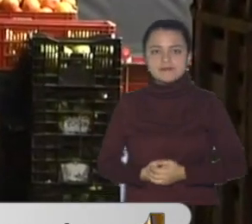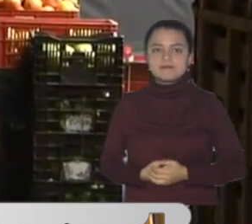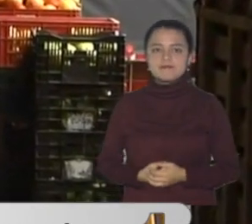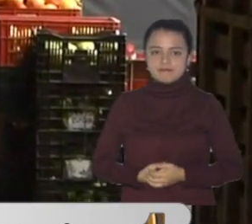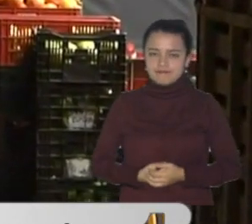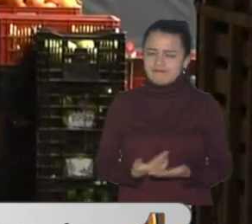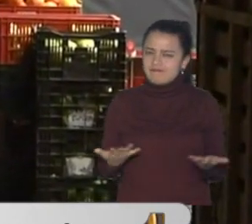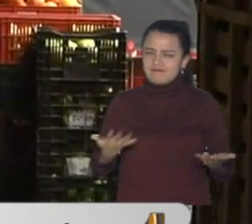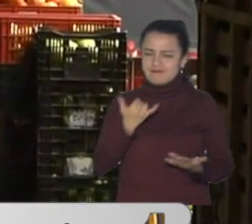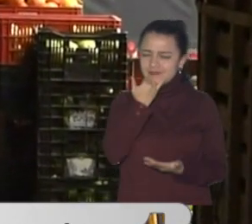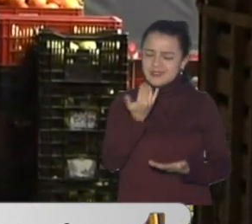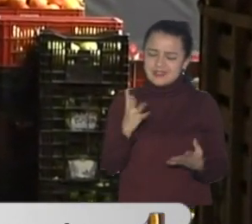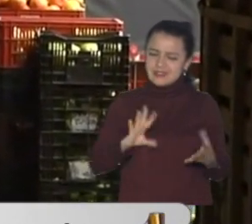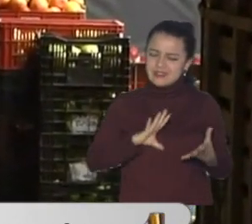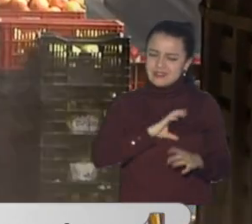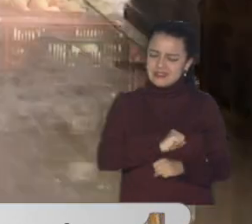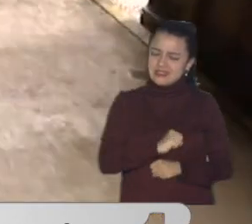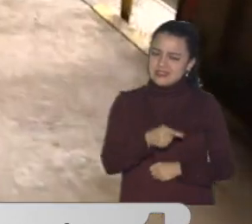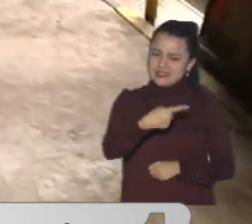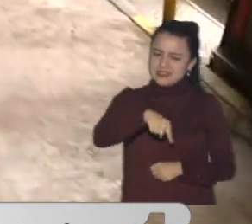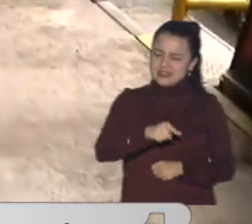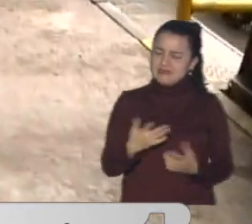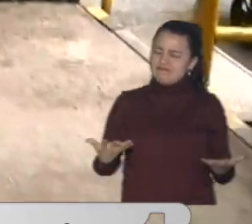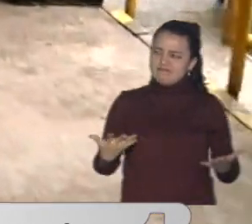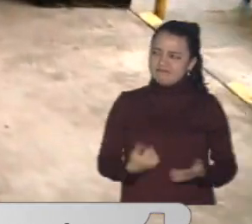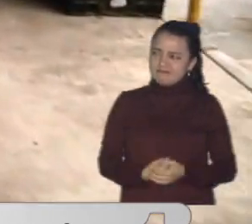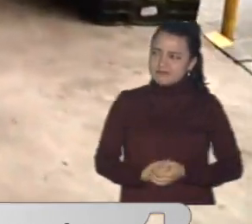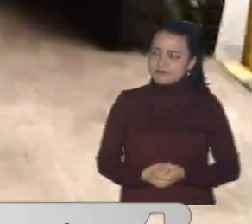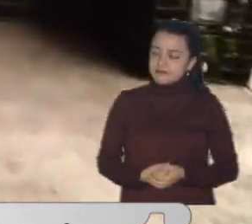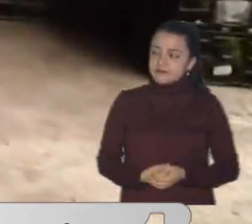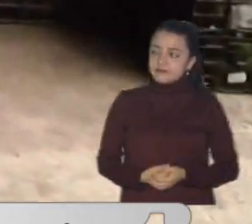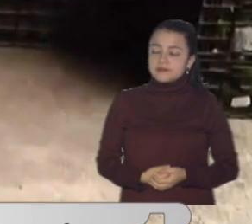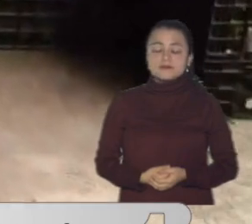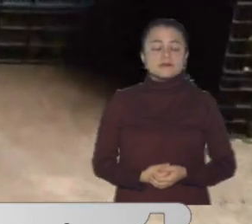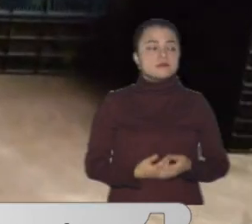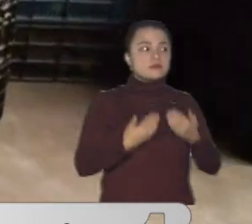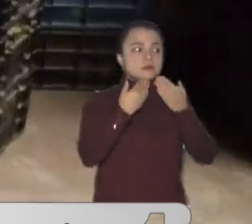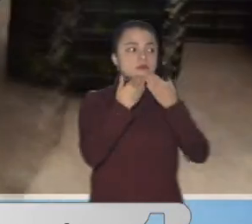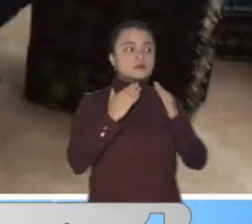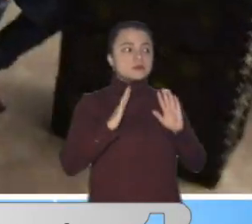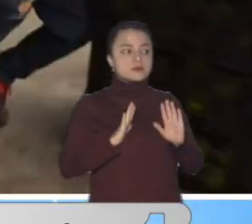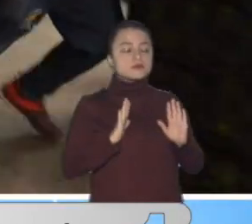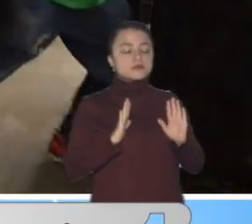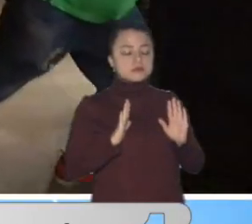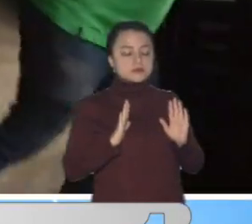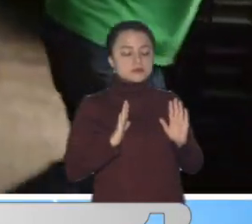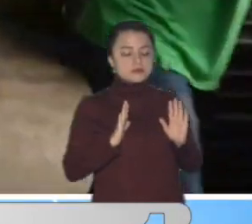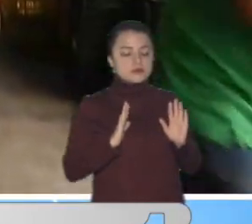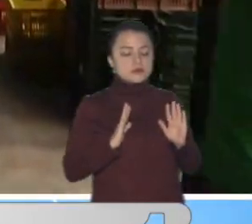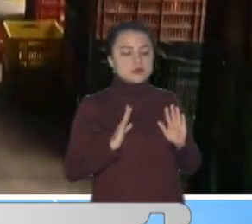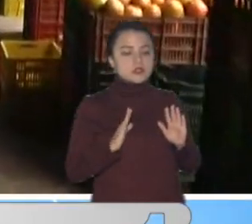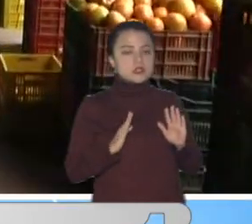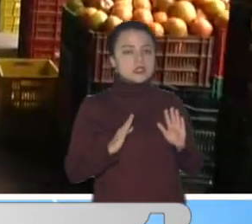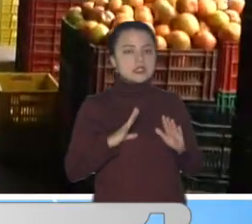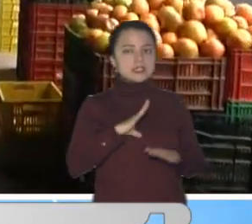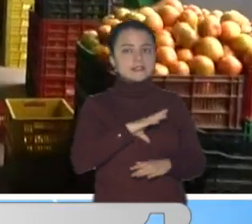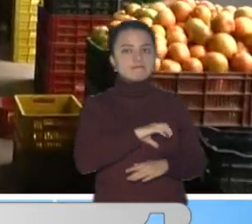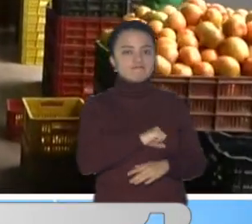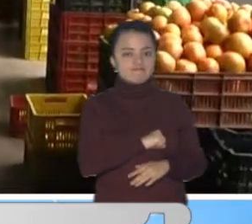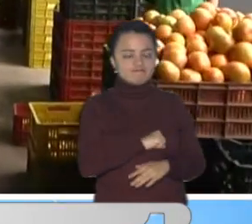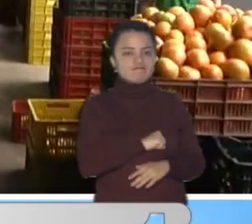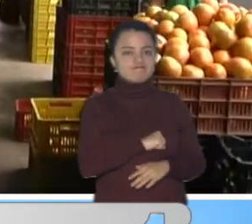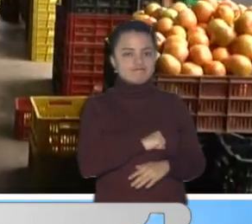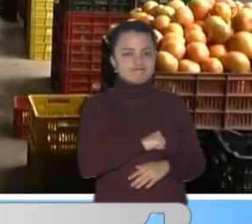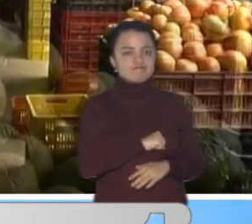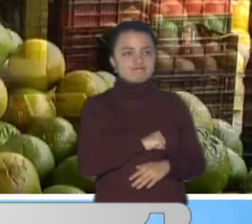este lamentable hecho de intolerancia aquí en la central de abasto? Bueno, en primer lugar, la central mayorista de Antioquia lamenta y